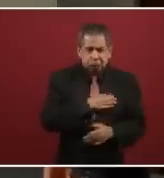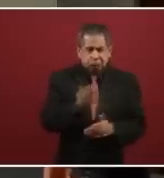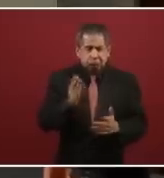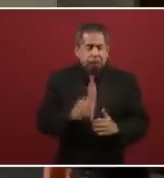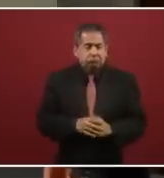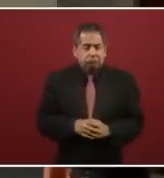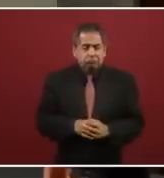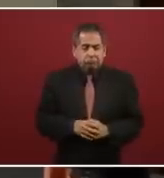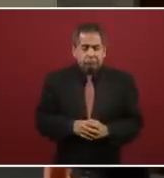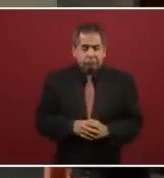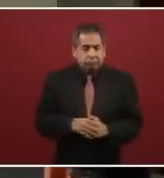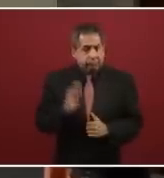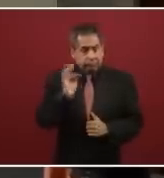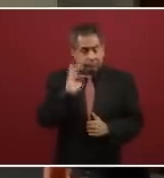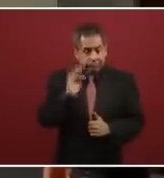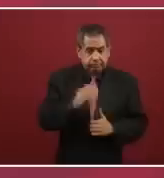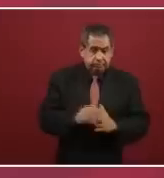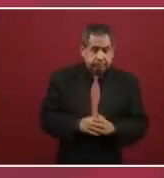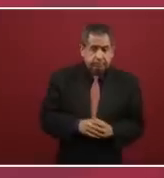Si